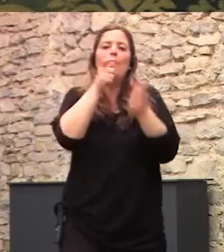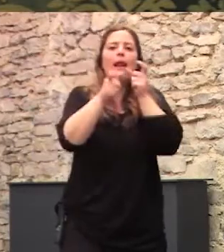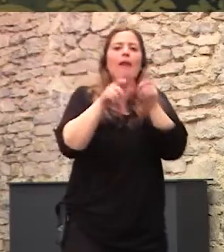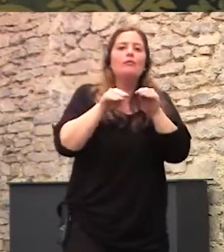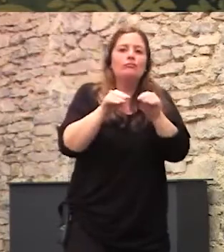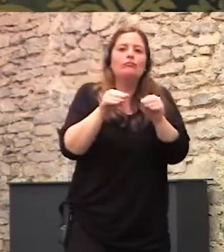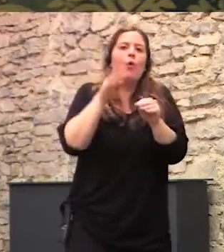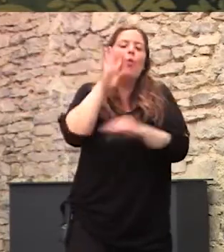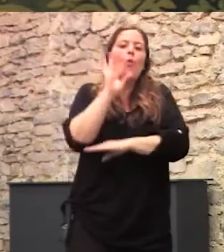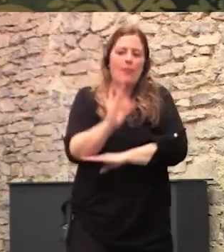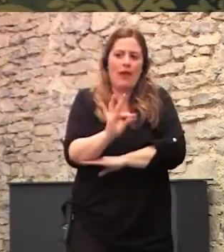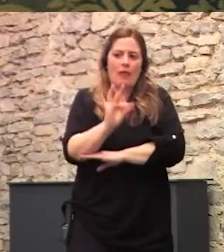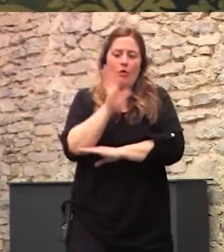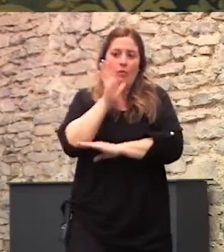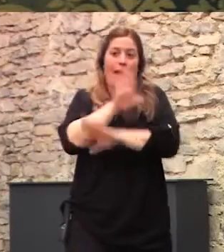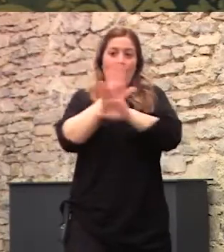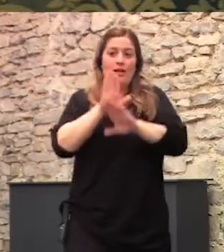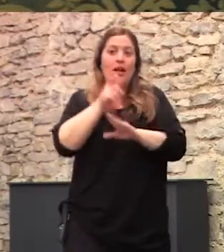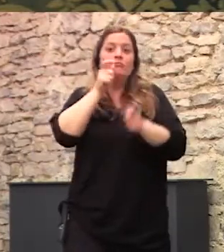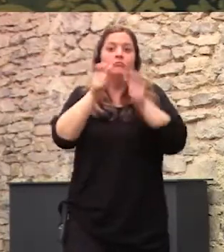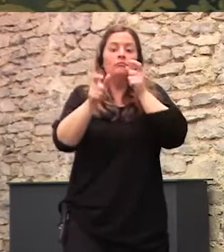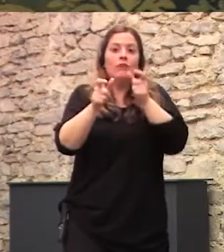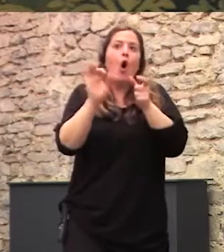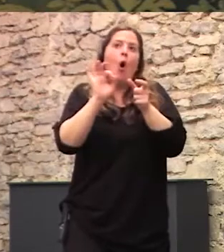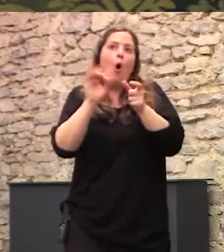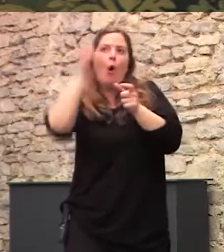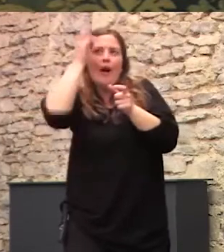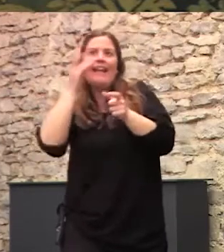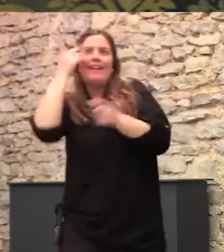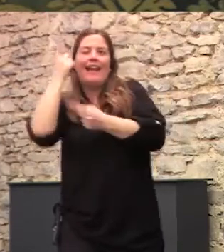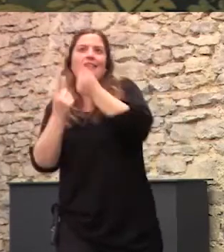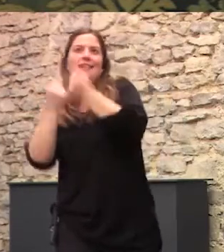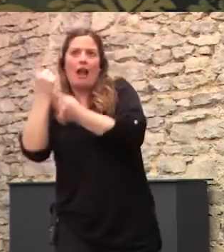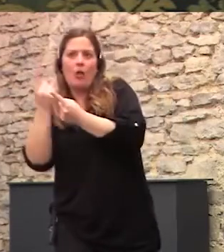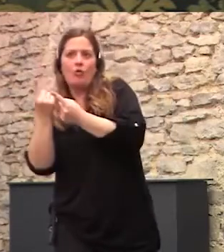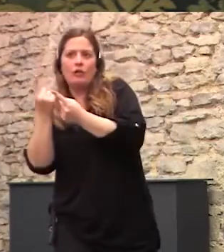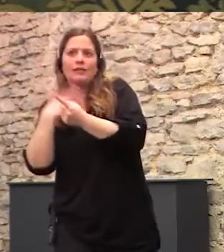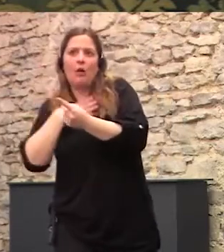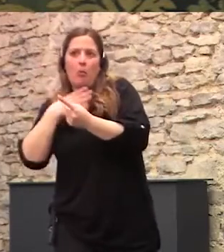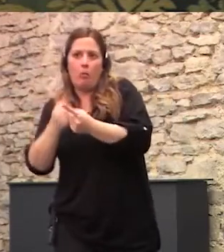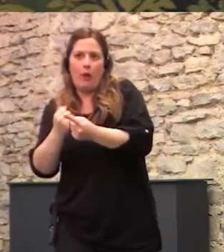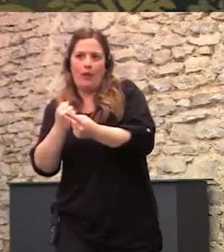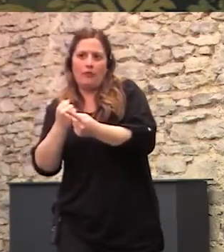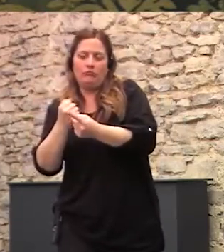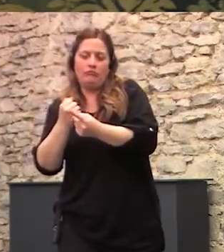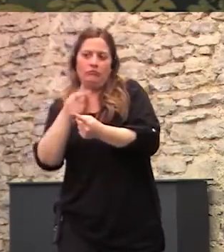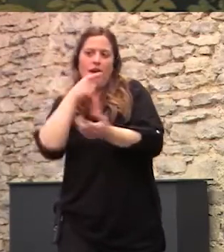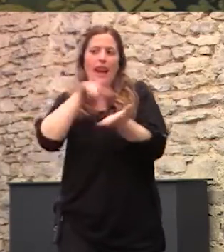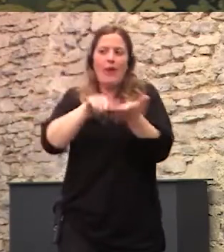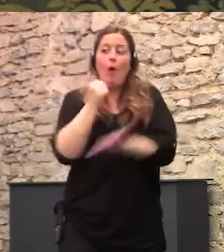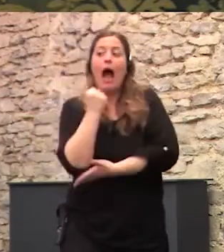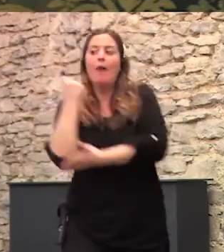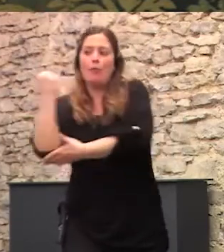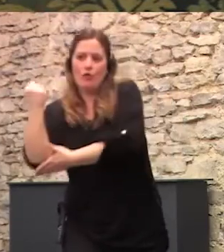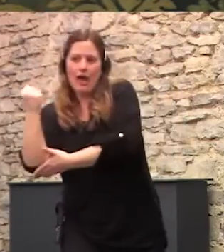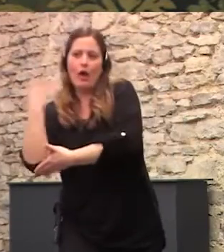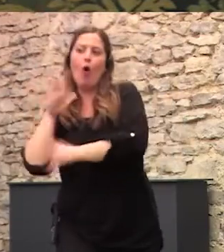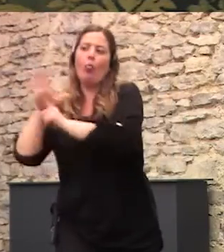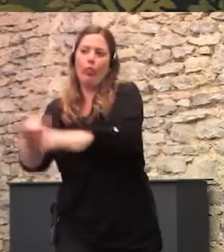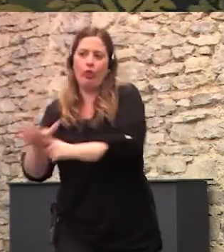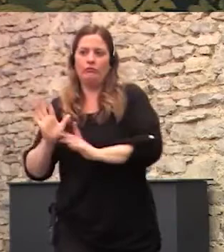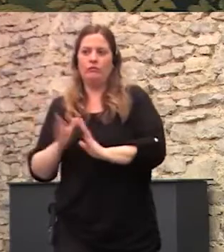nos pueden llevar a o reforzar ciertas ideas y ciertos pensamientos. Bueno, dicho esto, pues yo